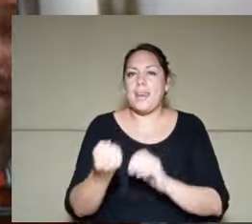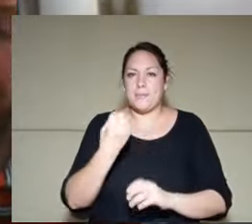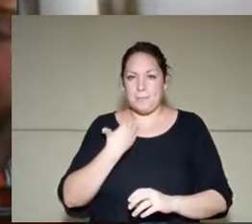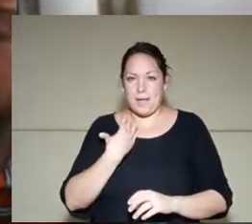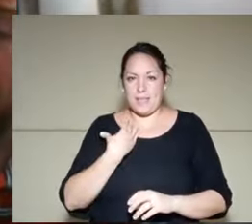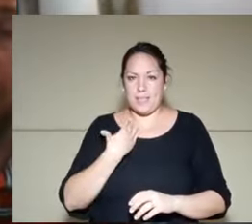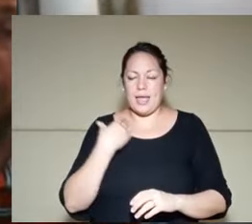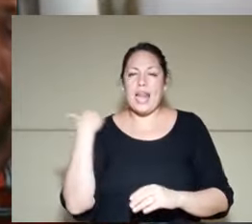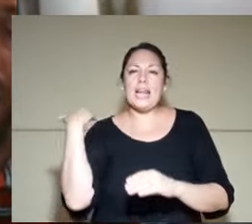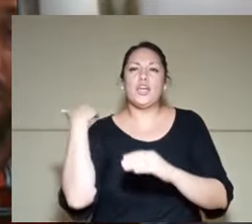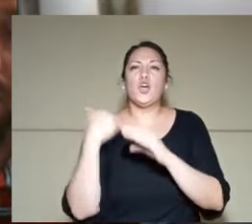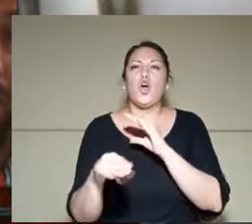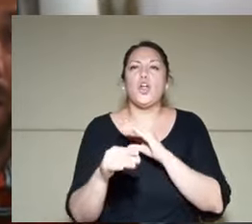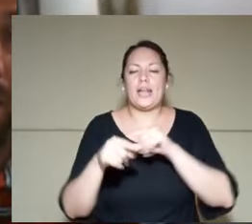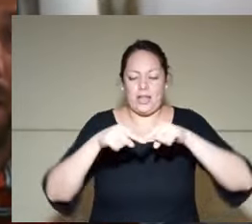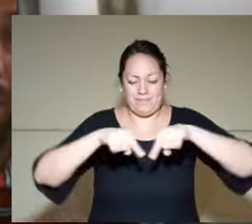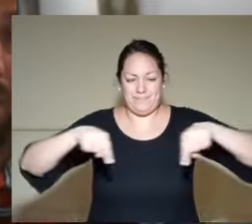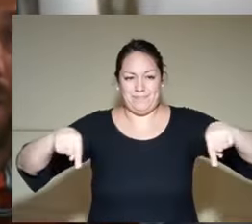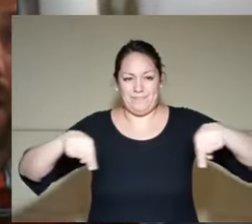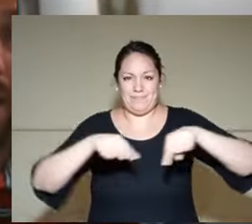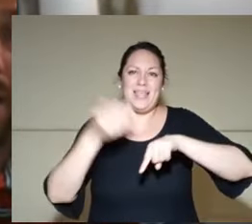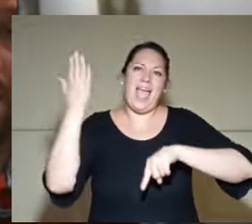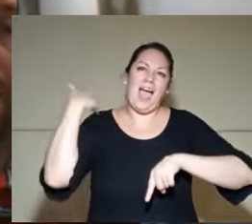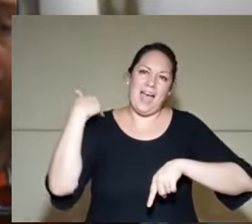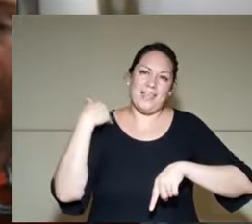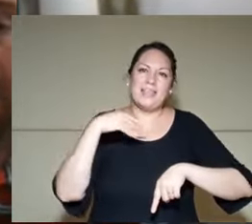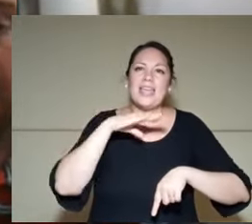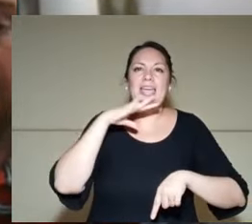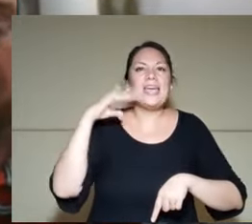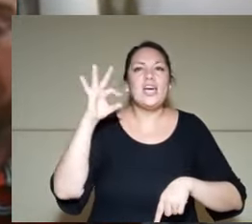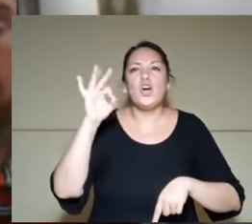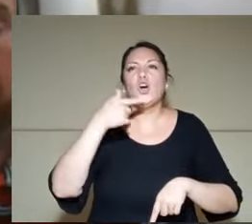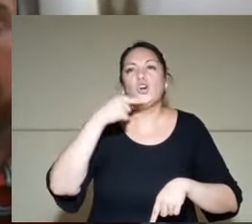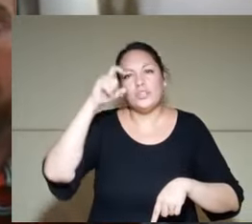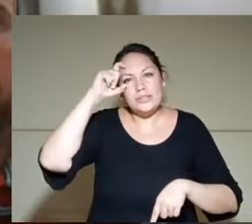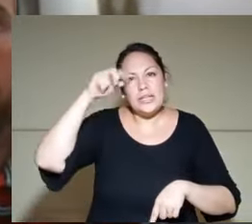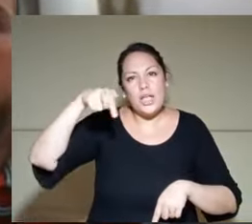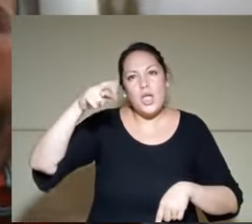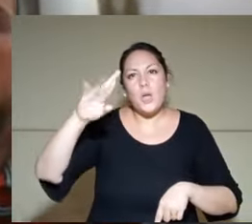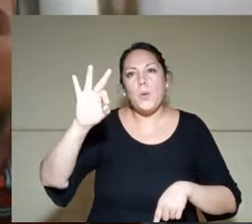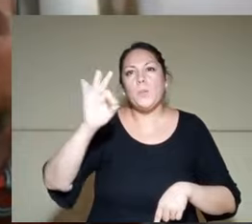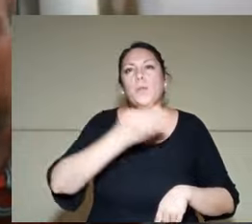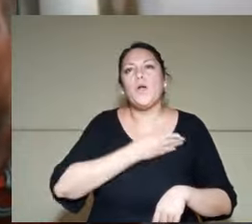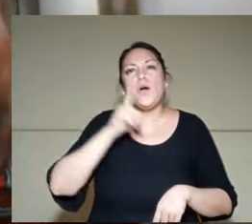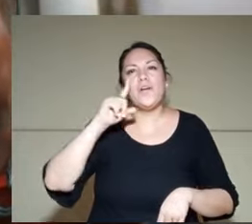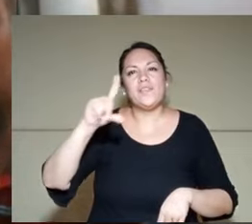un mail esa persona al correo que yo les puse ahí, que es